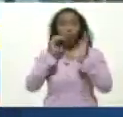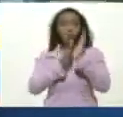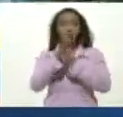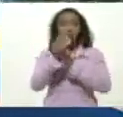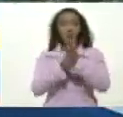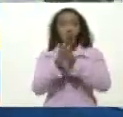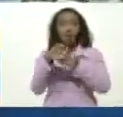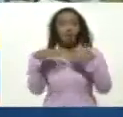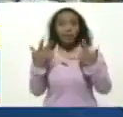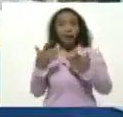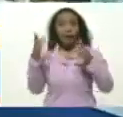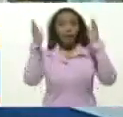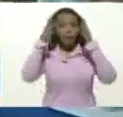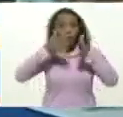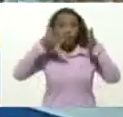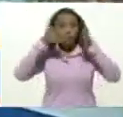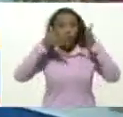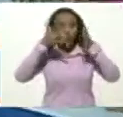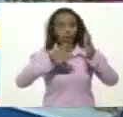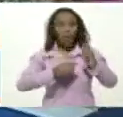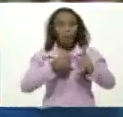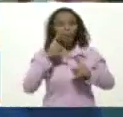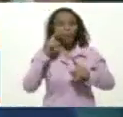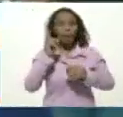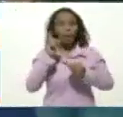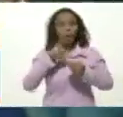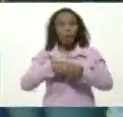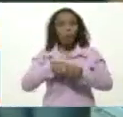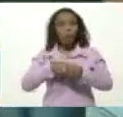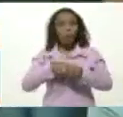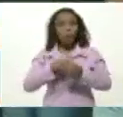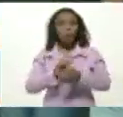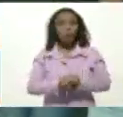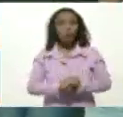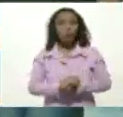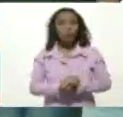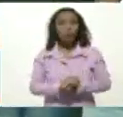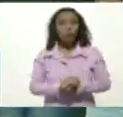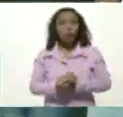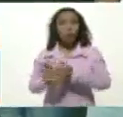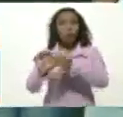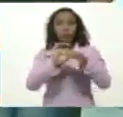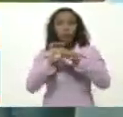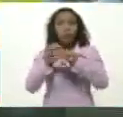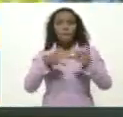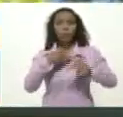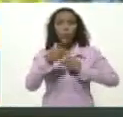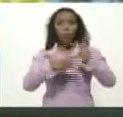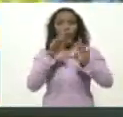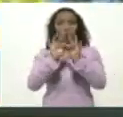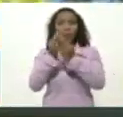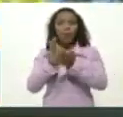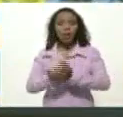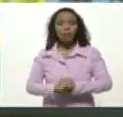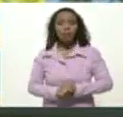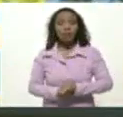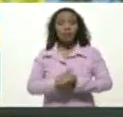emprendedores que va desde la formación, el registro en unidades de producción familiar y